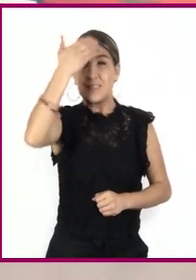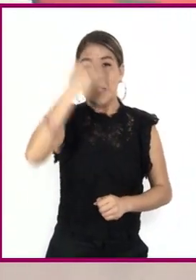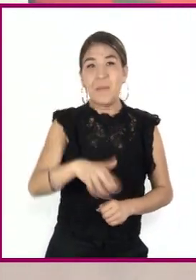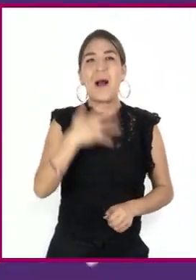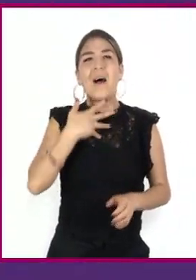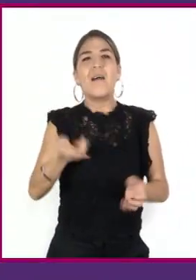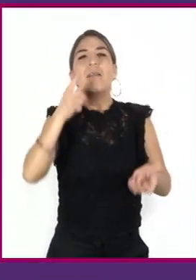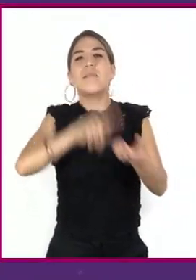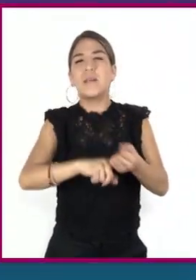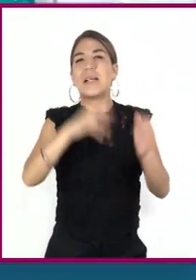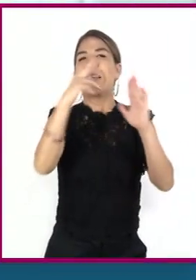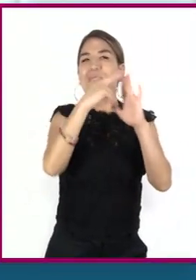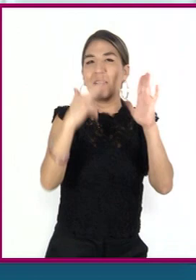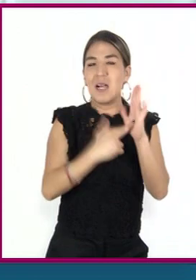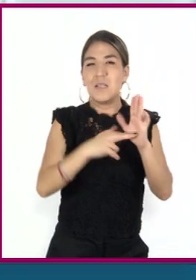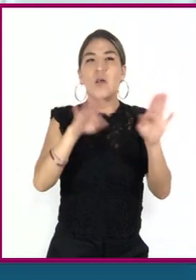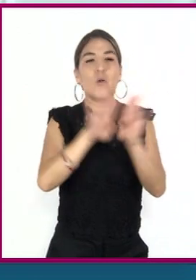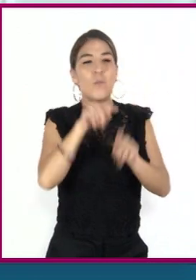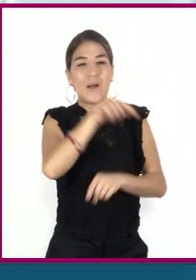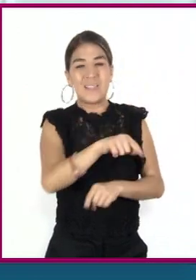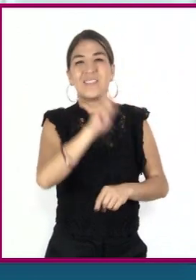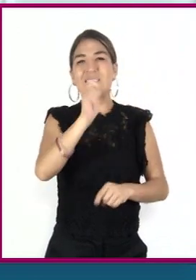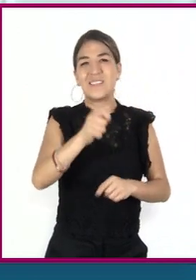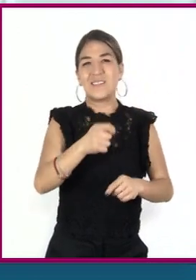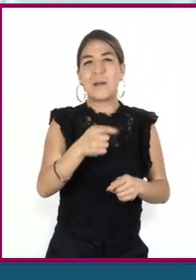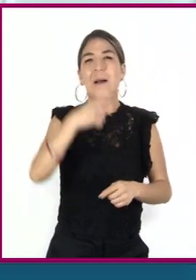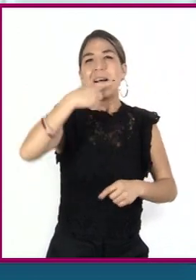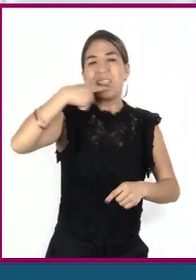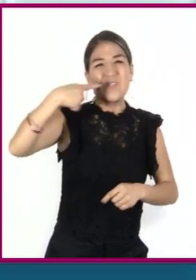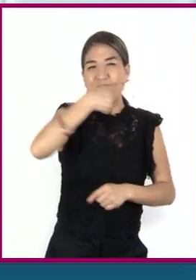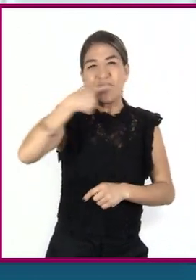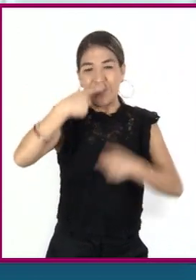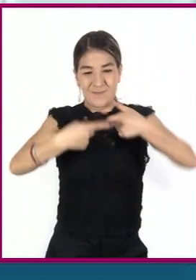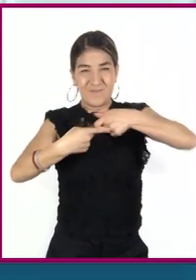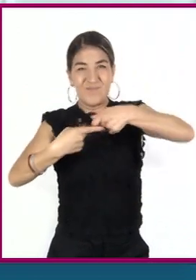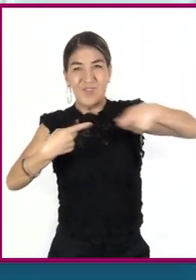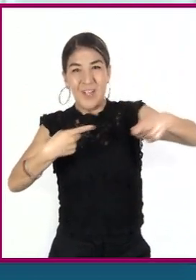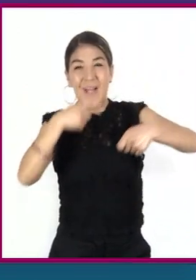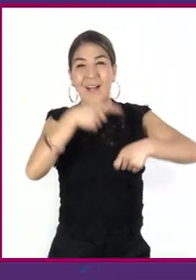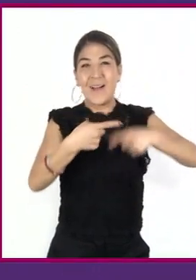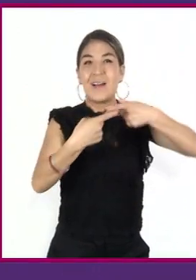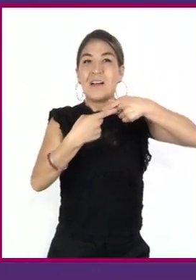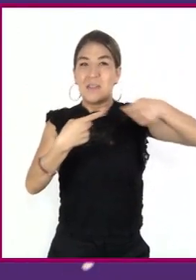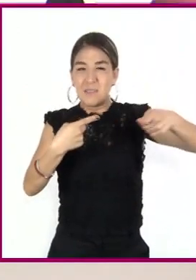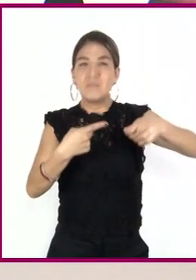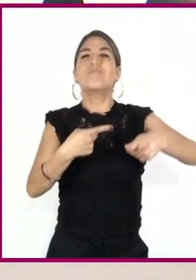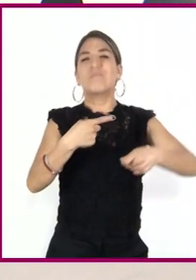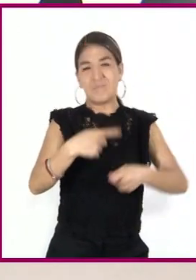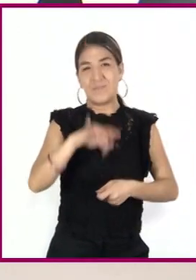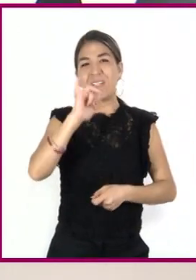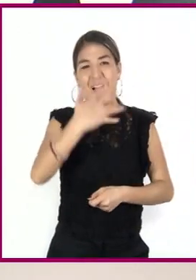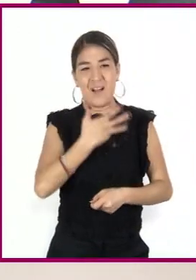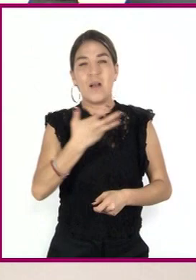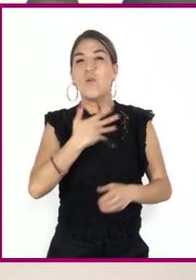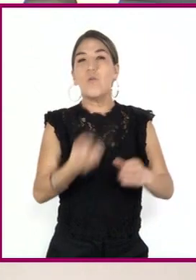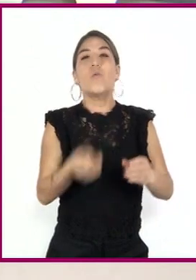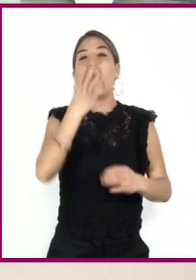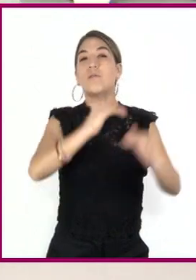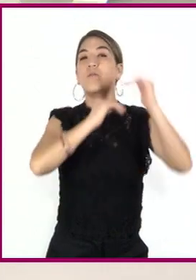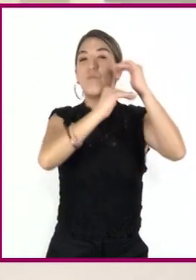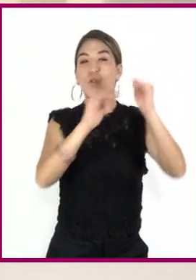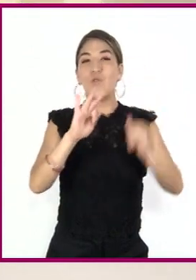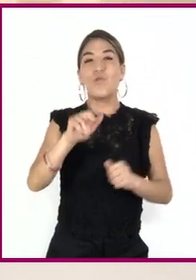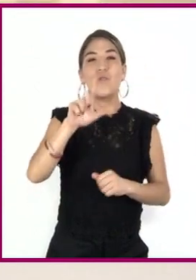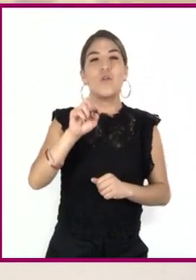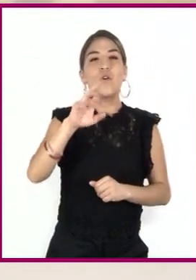alguna reglamentación respecto al fluoruro en las pastas dentales? La respuesta es sí. El límite máximo permitido